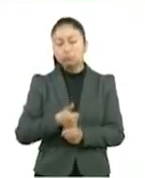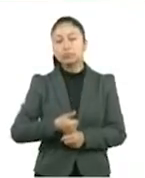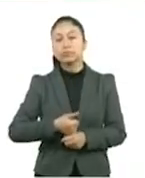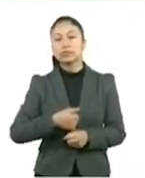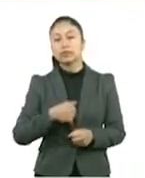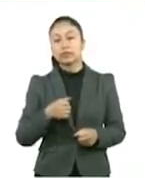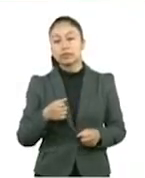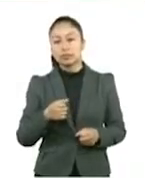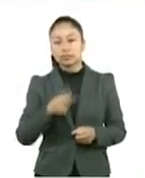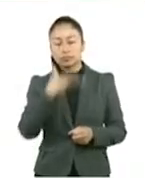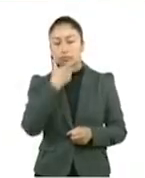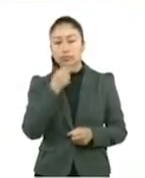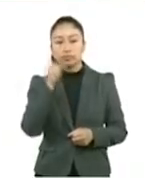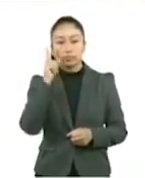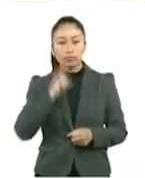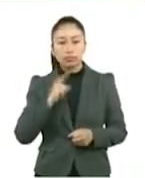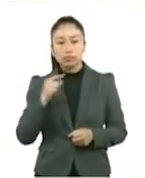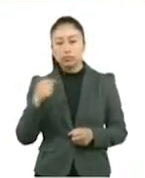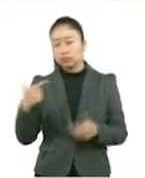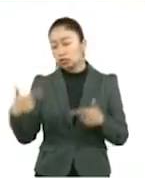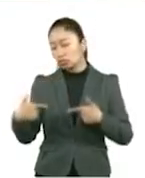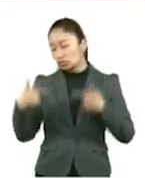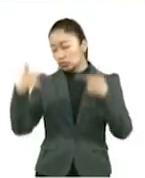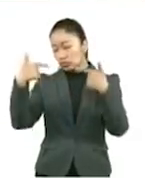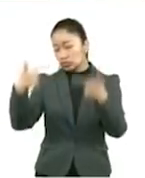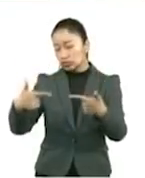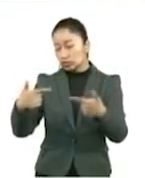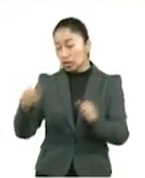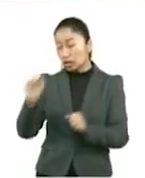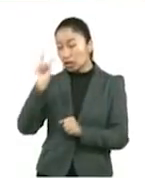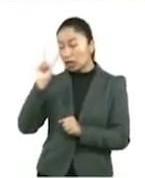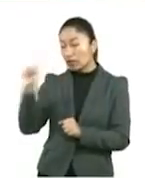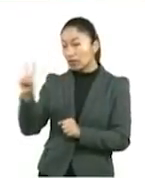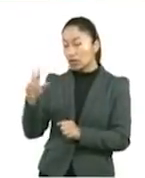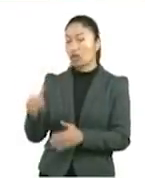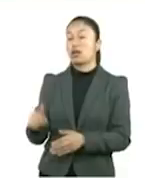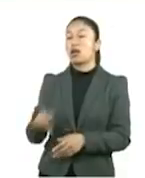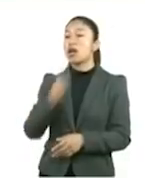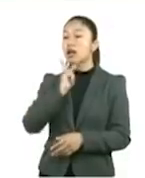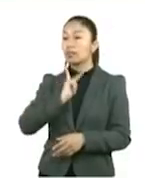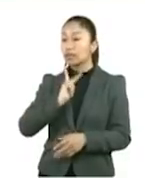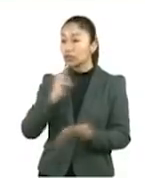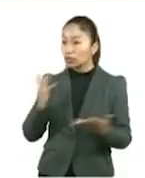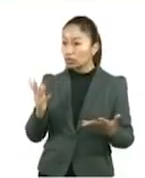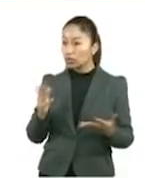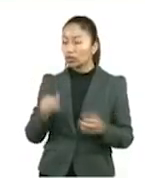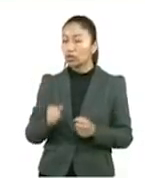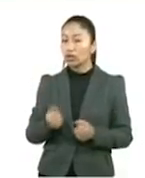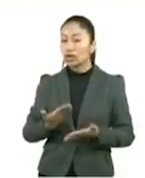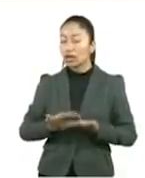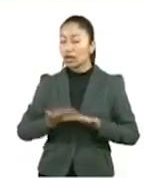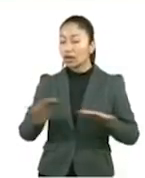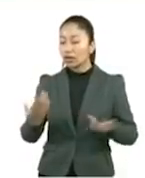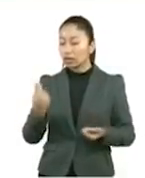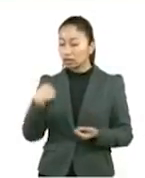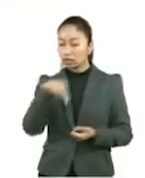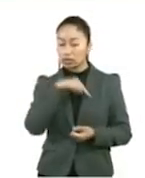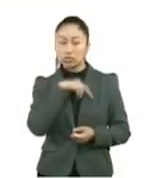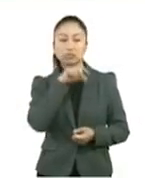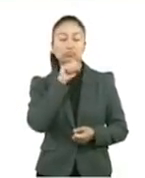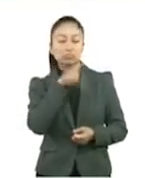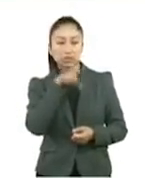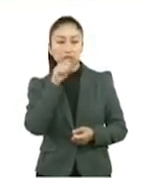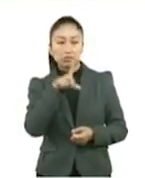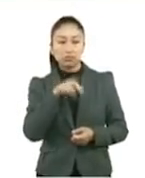parte de la generación que vio la expropiación petrolera, nosotros le vamos a poder decir a nuestros hijos, a nuestros nietos, a